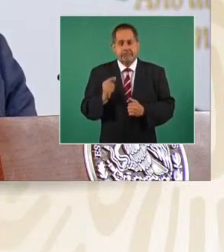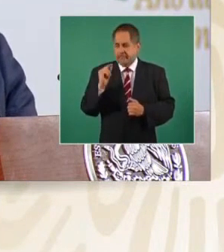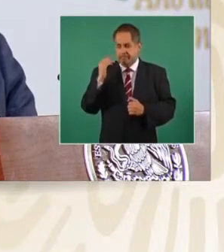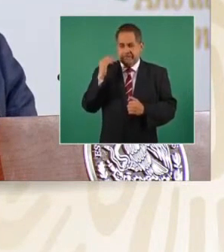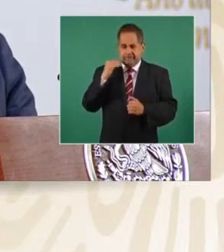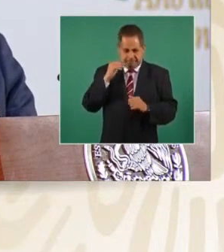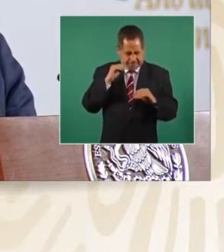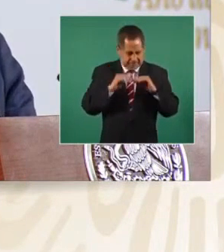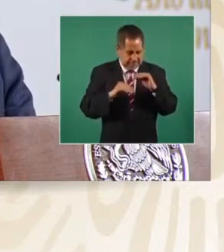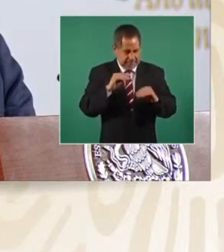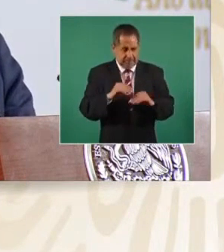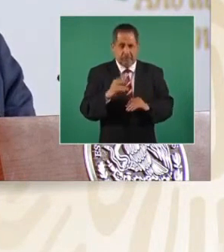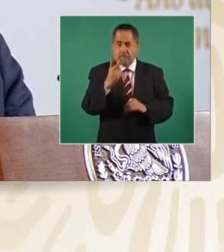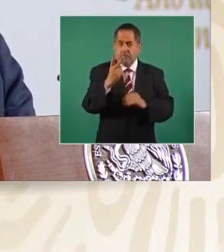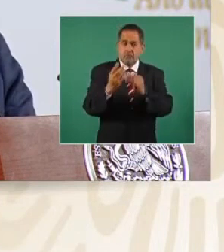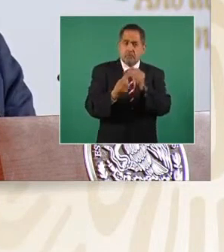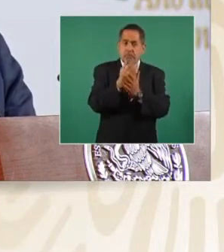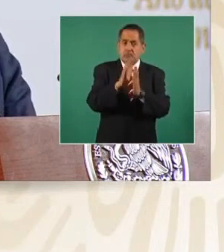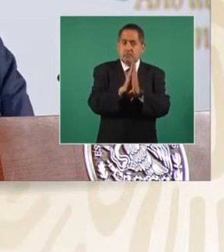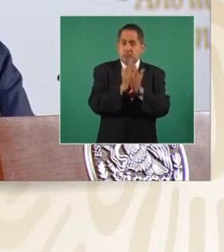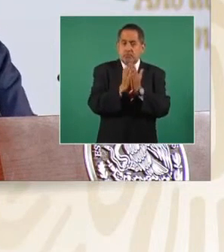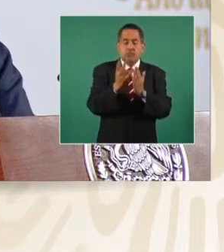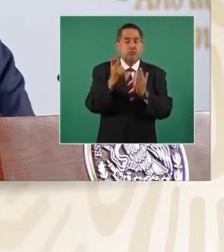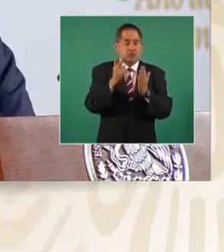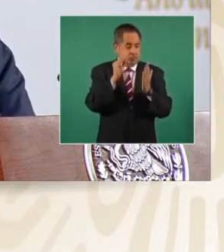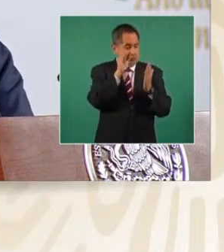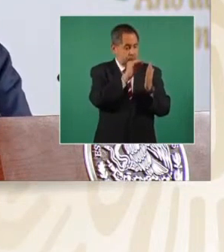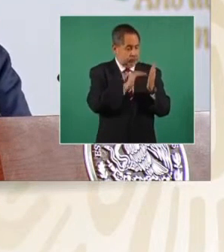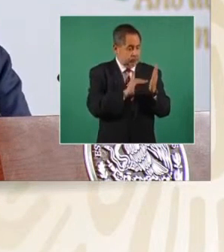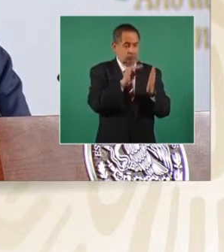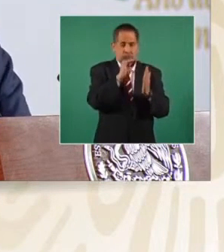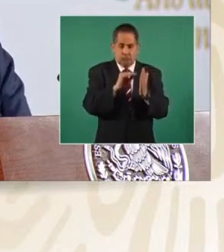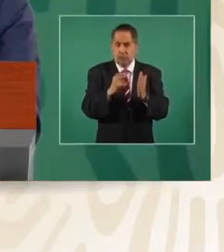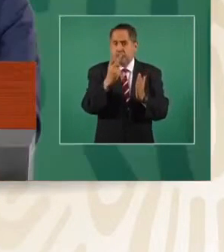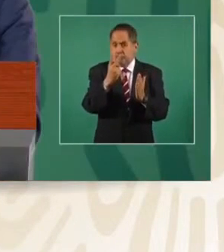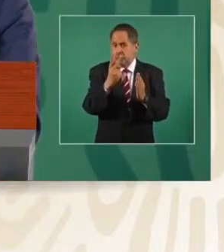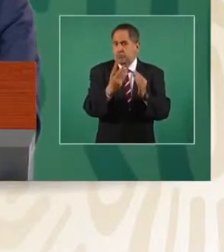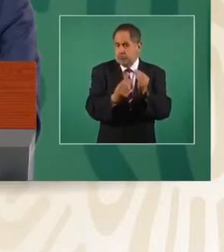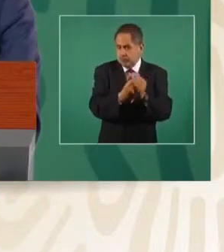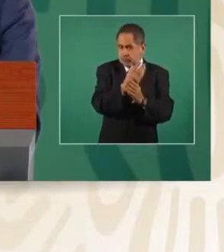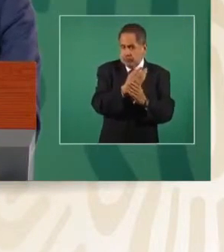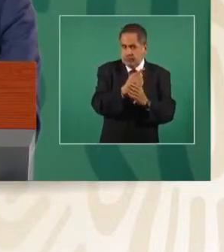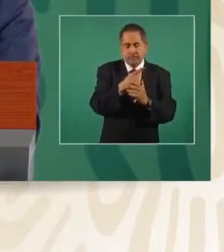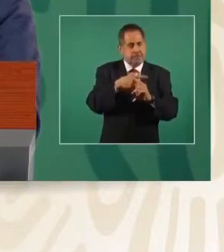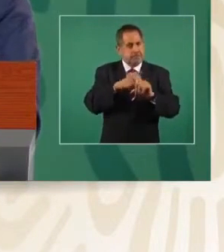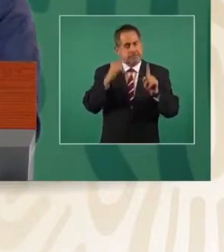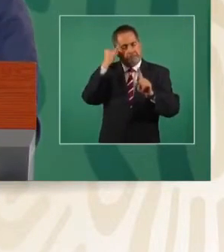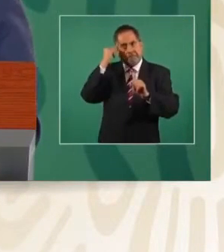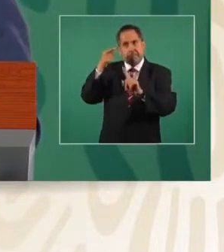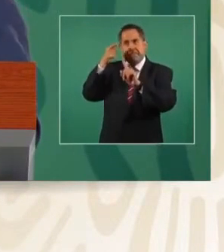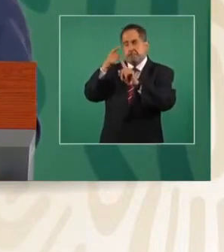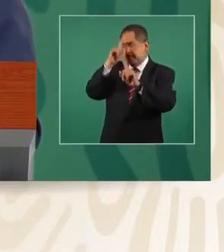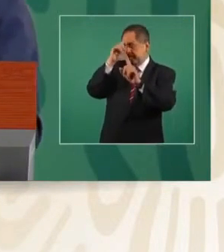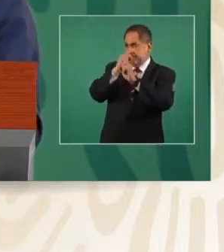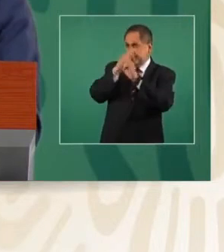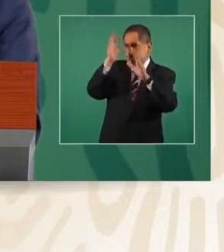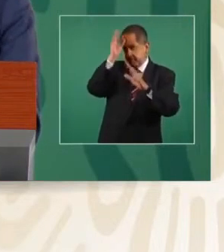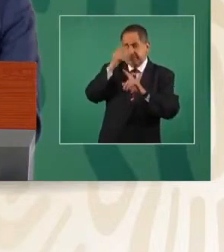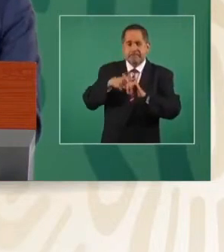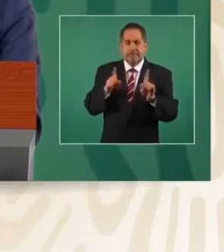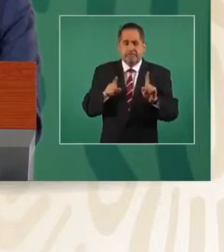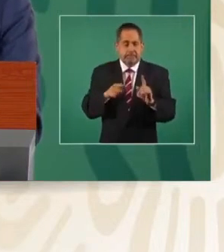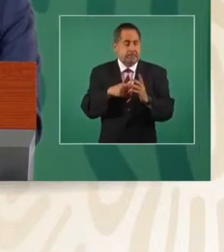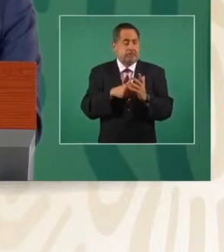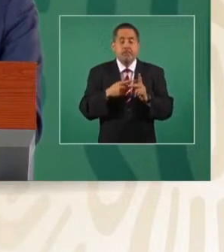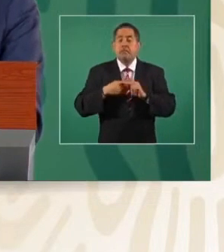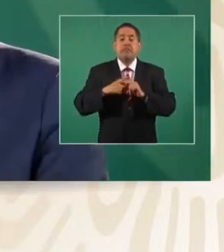elaborar dos nuevos libros, ya con un enfoque distinto, pero para el